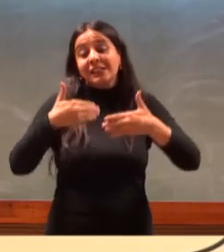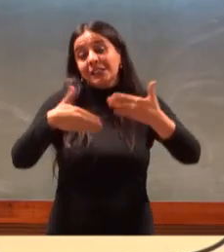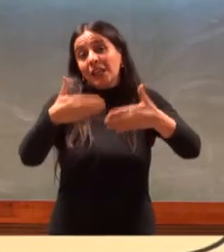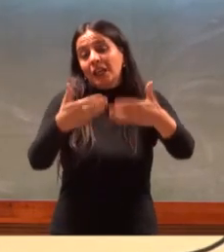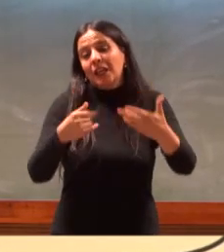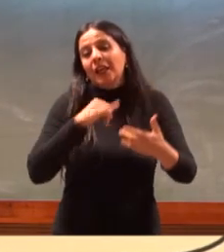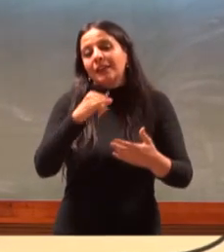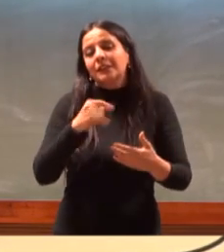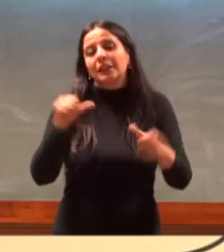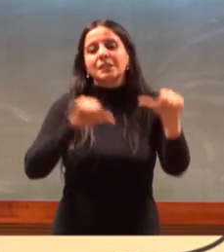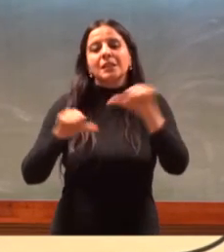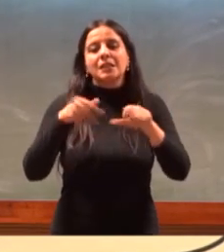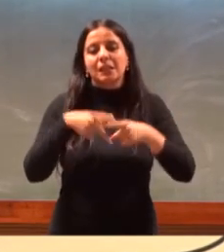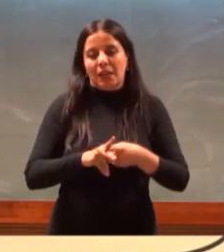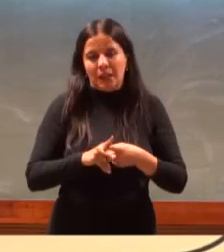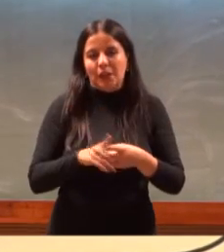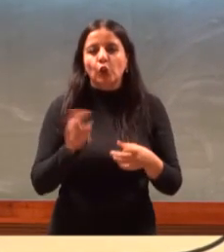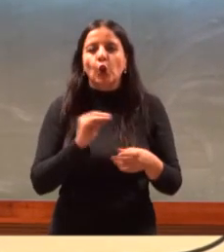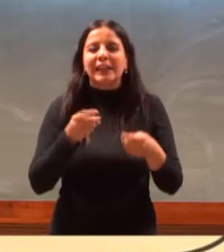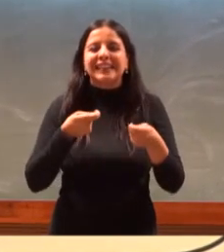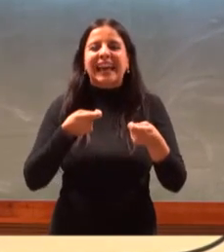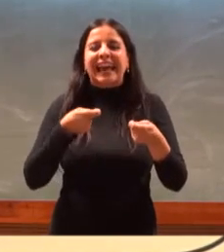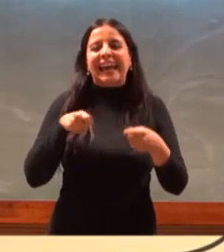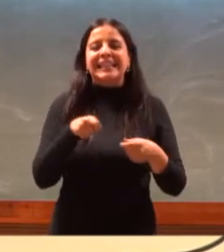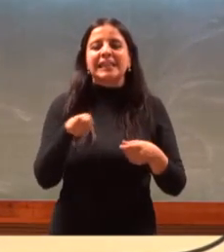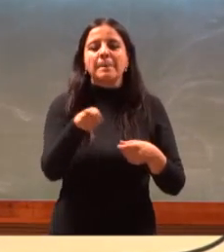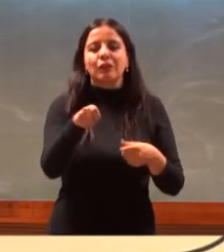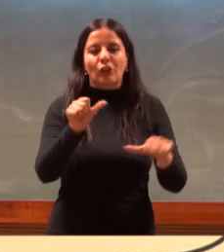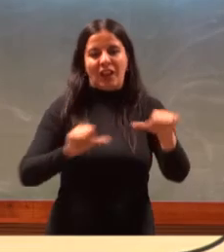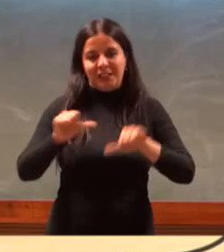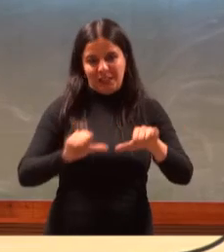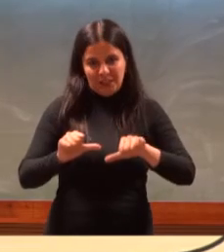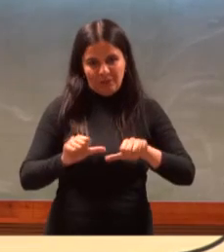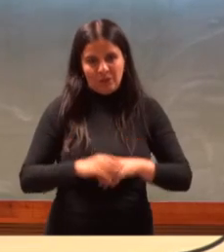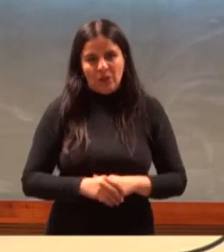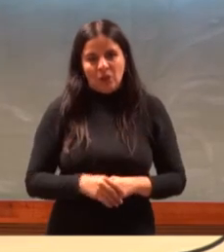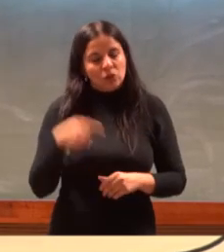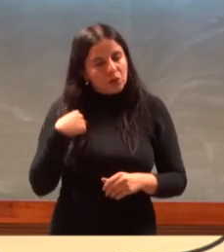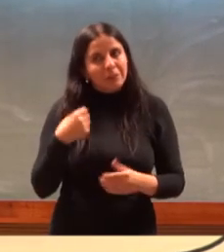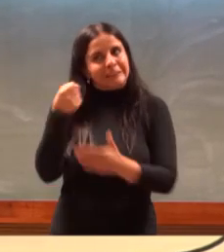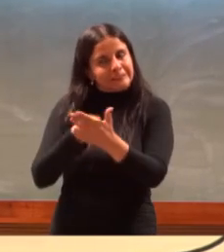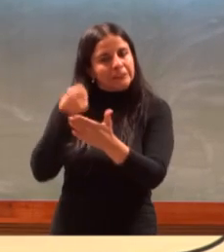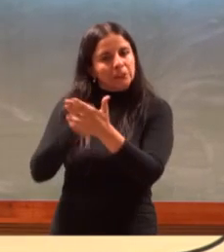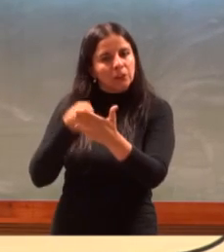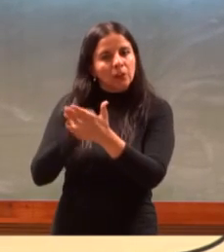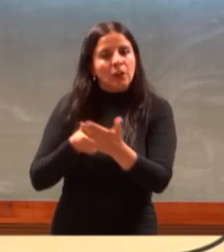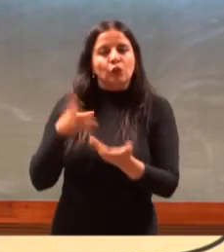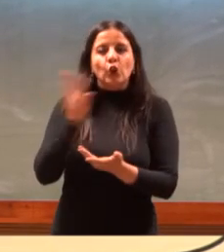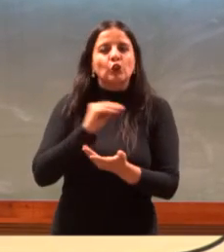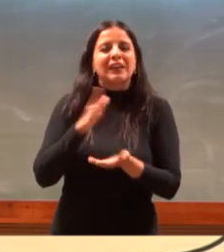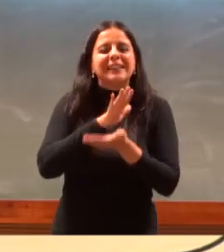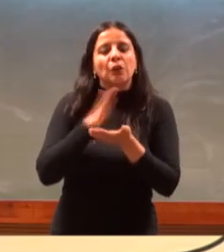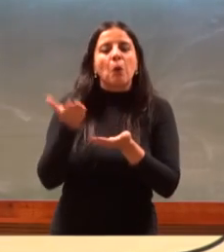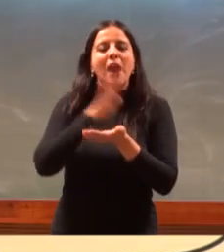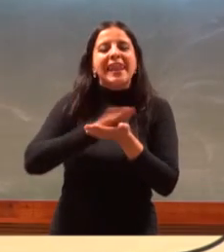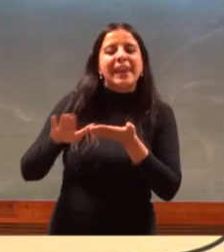que ver con el gerenciamiento de la ciencia Yo creo que es importante que sigamos con esa posición ferria ante el rectorado ante los avances como les dije del neoconservadurismo Neo